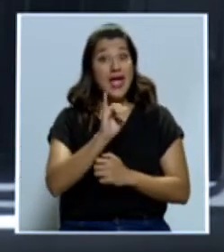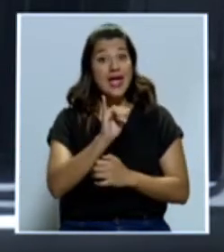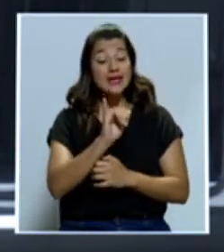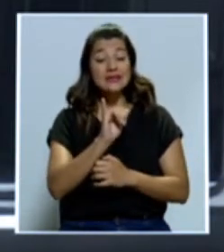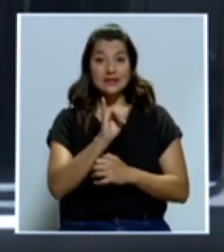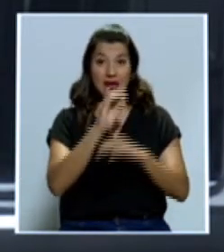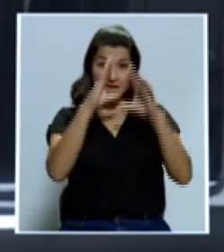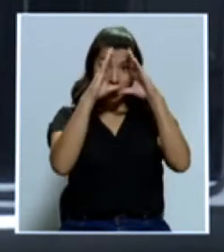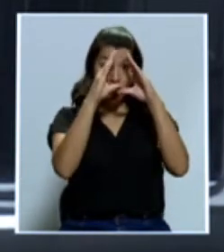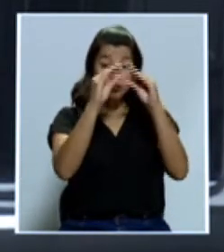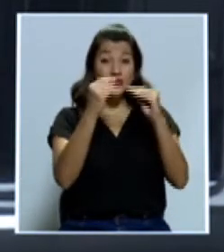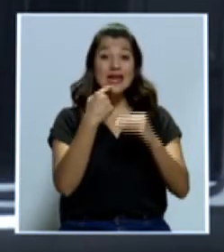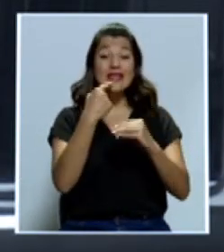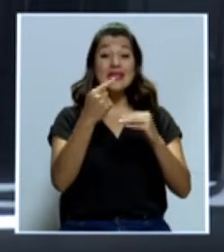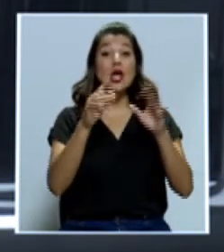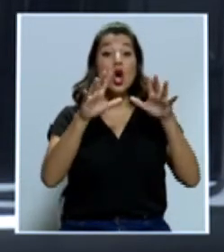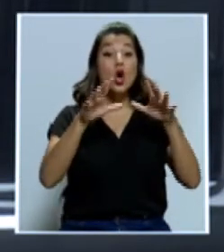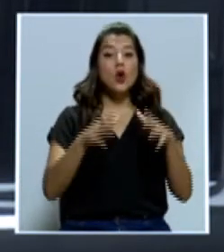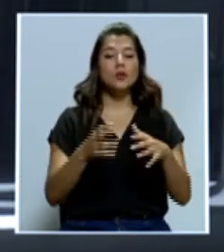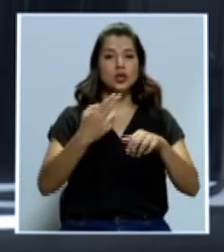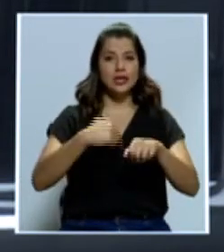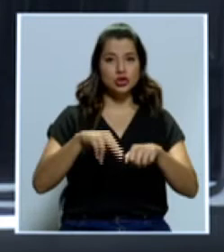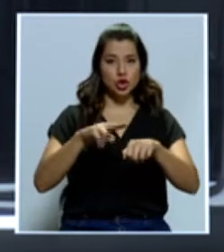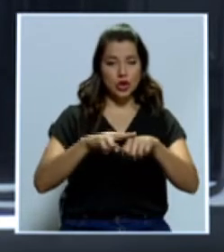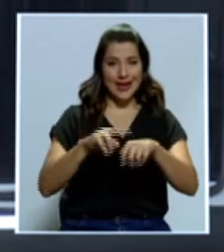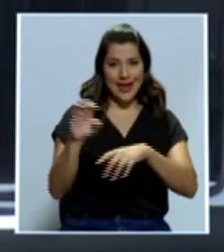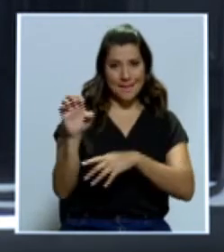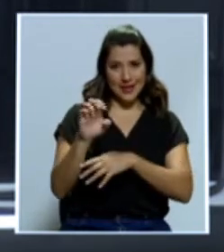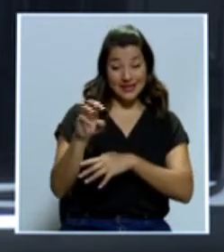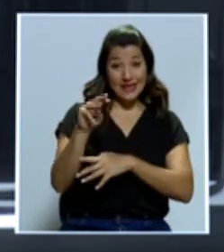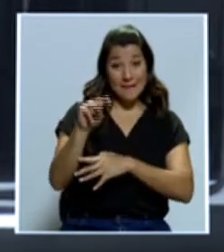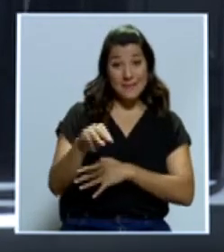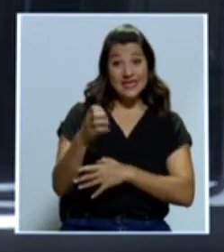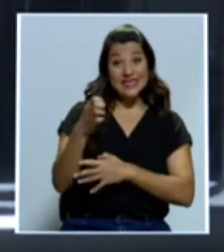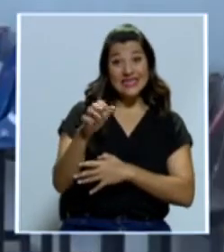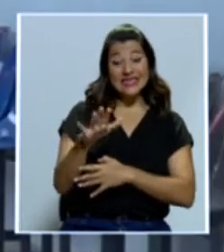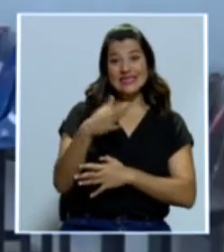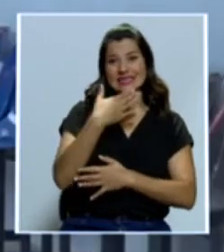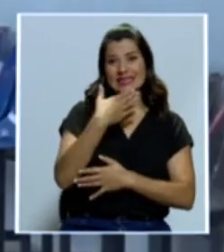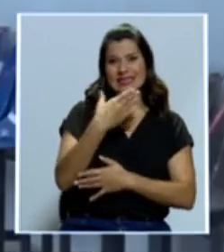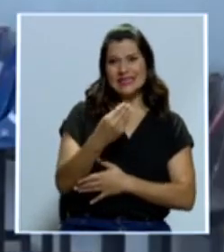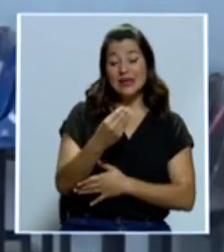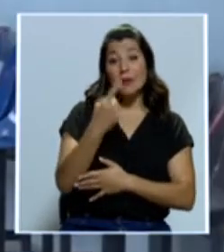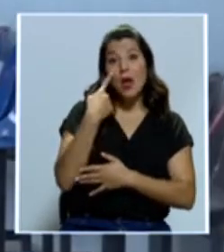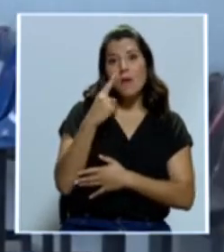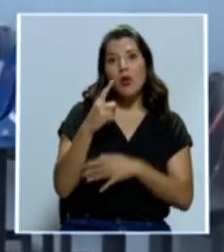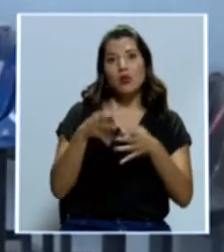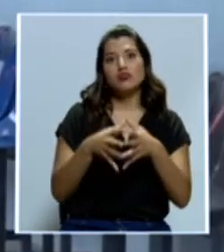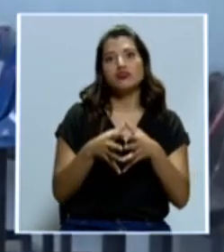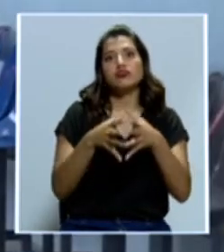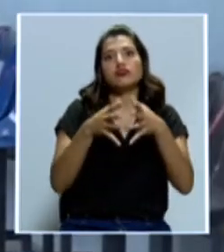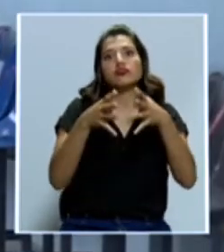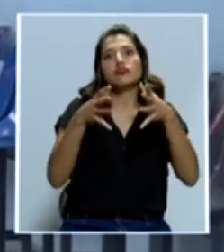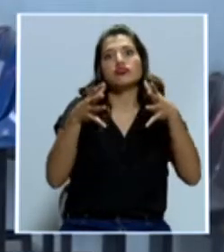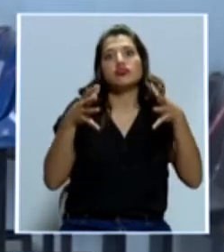podría dar la Comisión Nacional de Emergencias el martes 15 de diciembre a raíz del incremento que se ha reportado de casos de